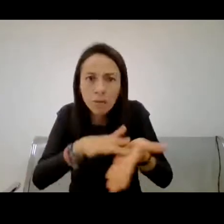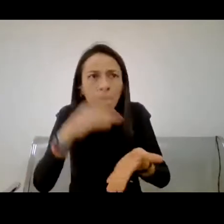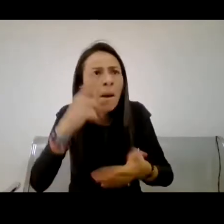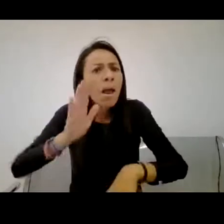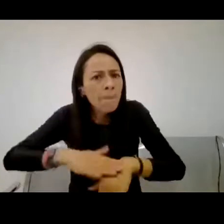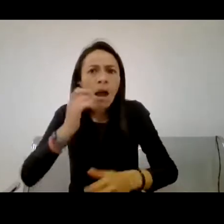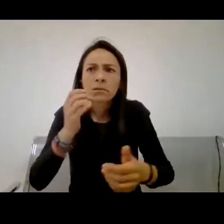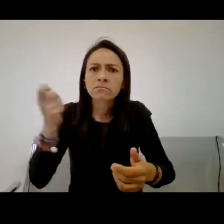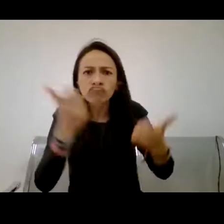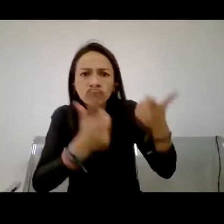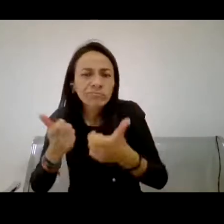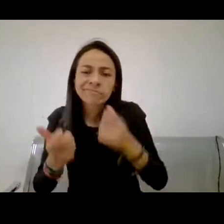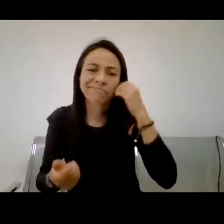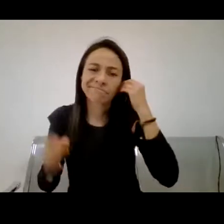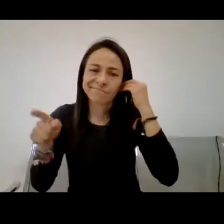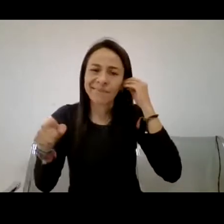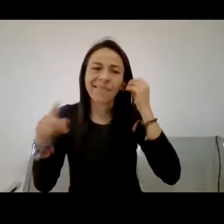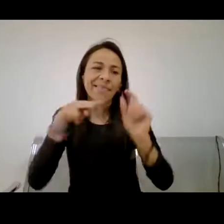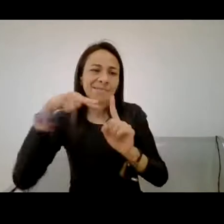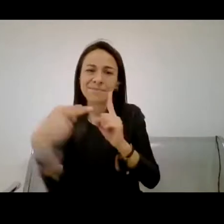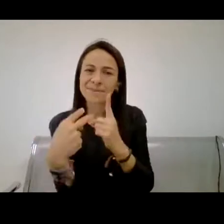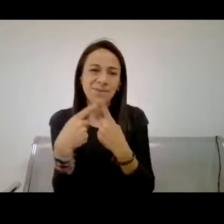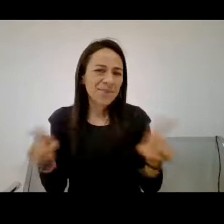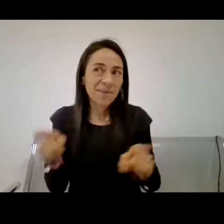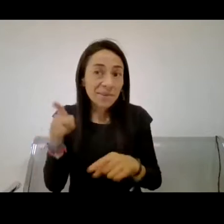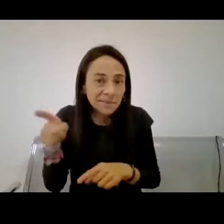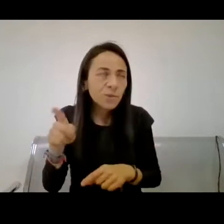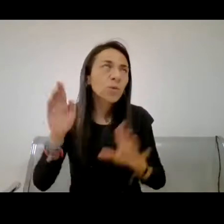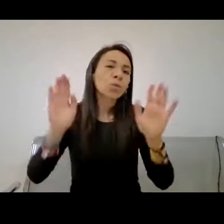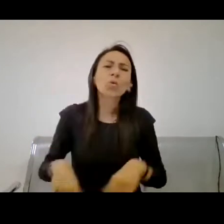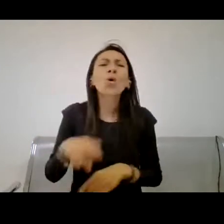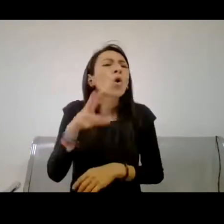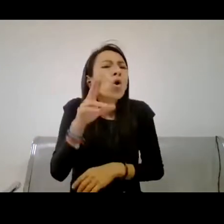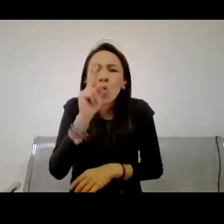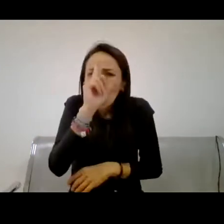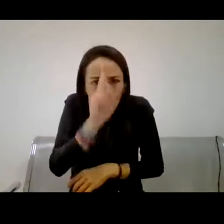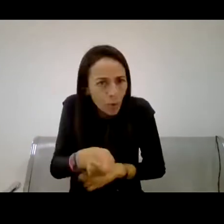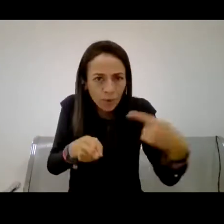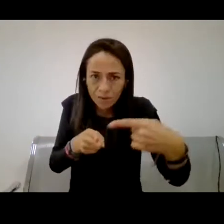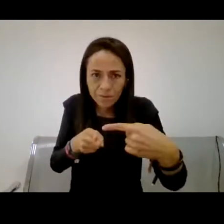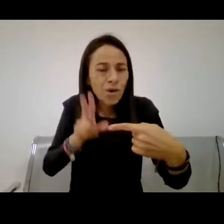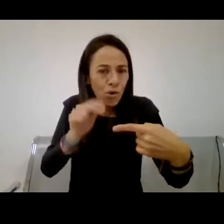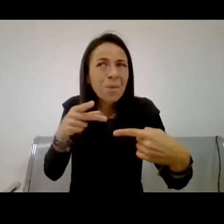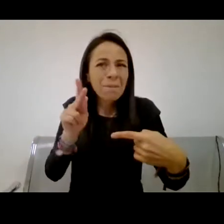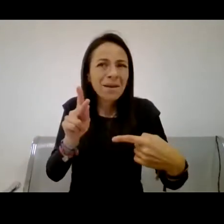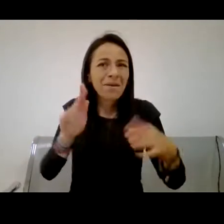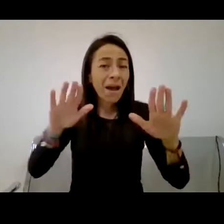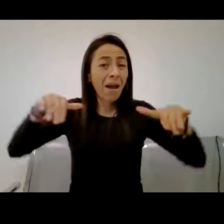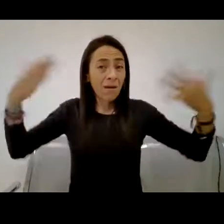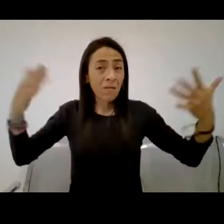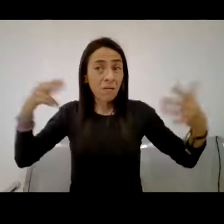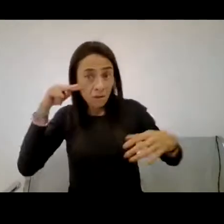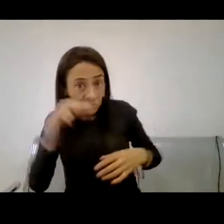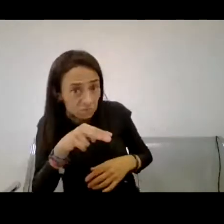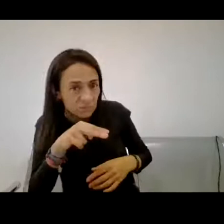los donativos, básicamente, digamos, no impide, no prohíbe, pero sí desincentiva. Esperamos que esta